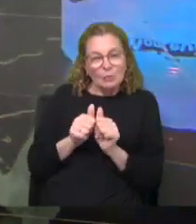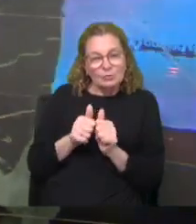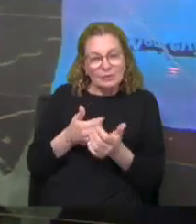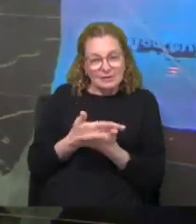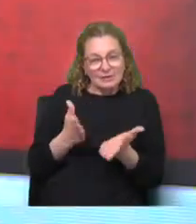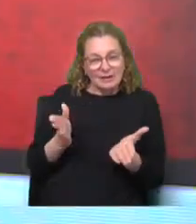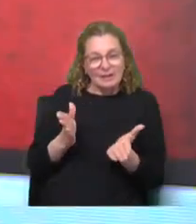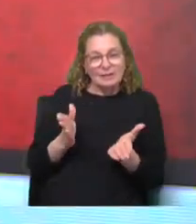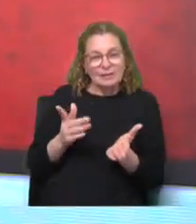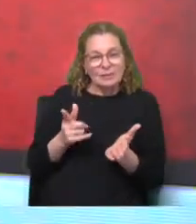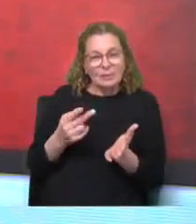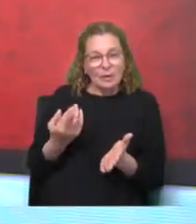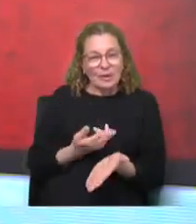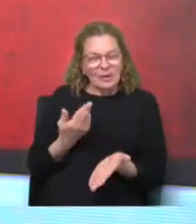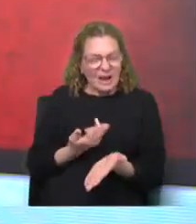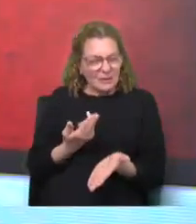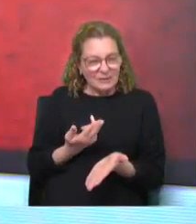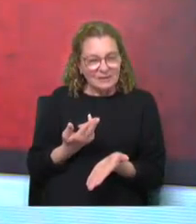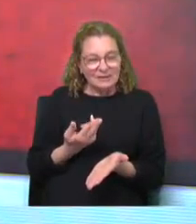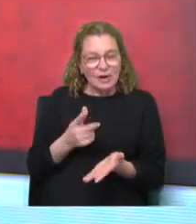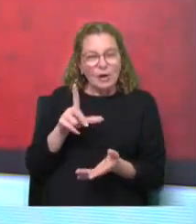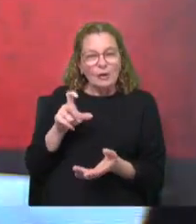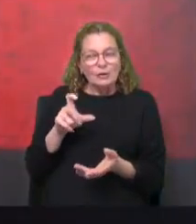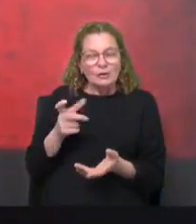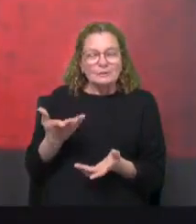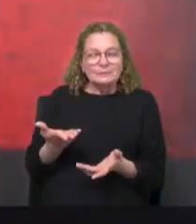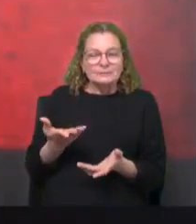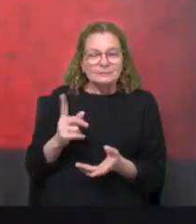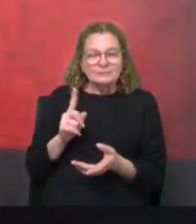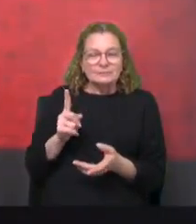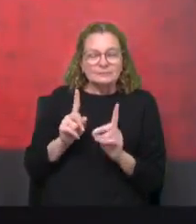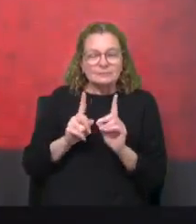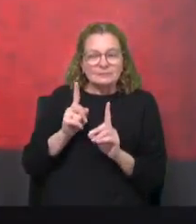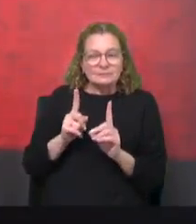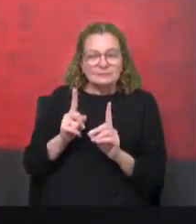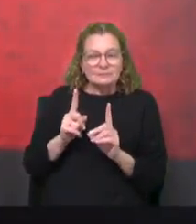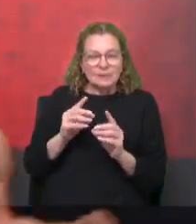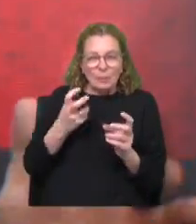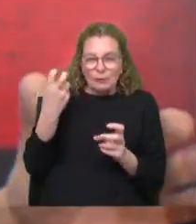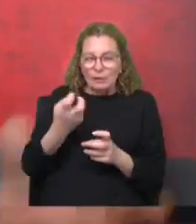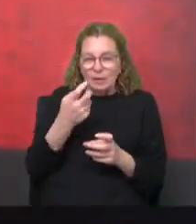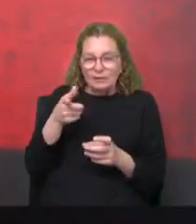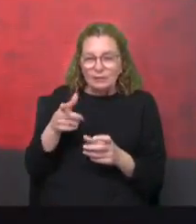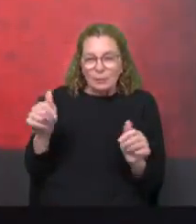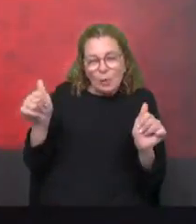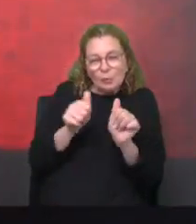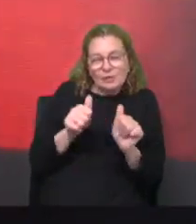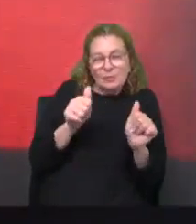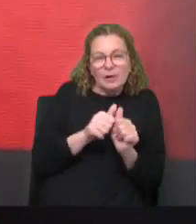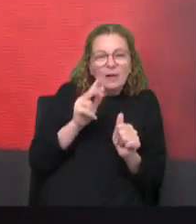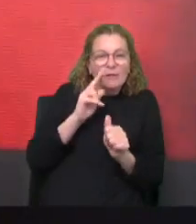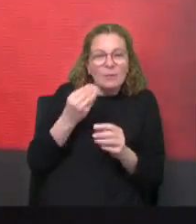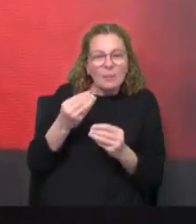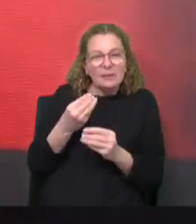formación, entonces como es la parte rara. Obviamente no fue algo buscado, es como, bueno, juntémonos, vemos qué